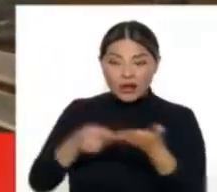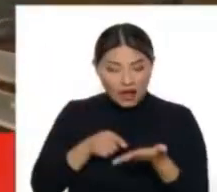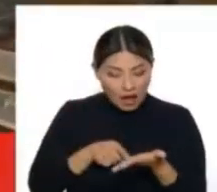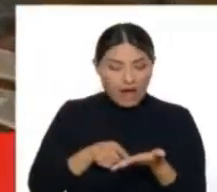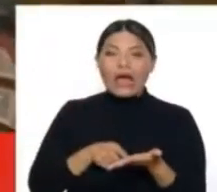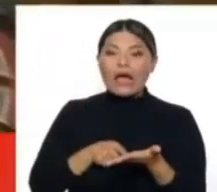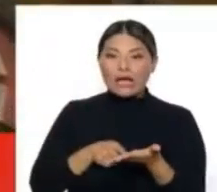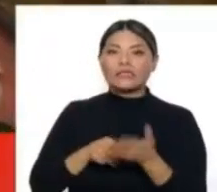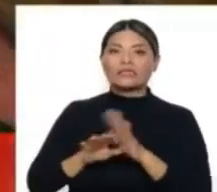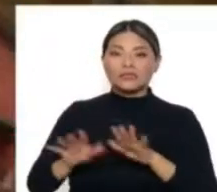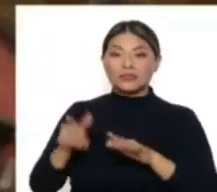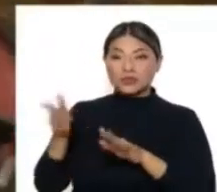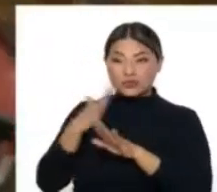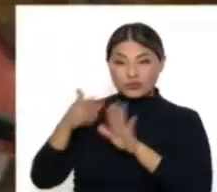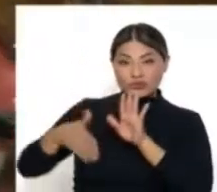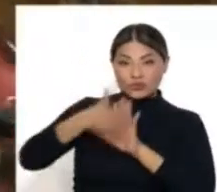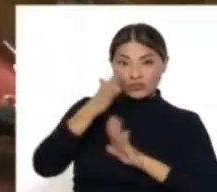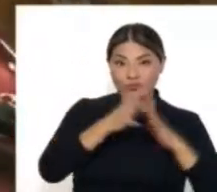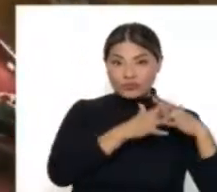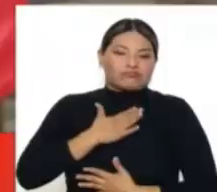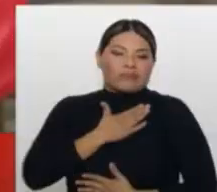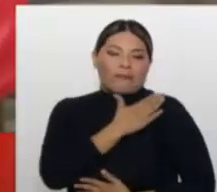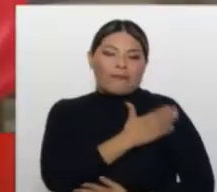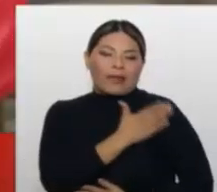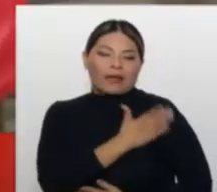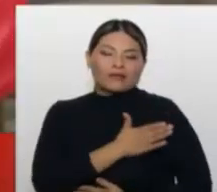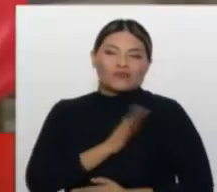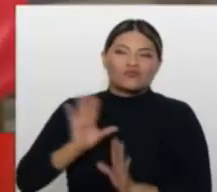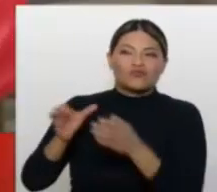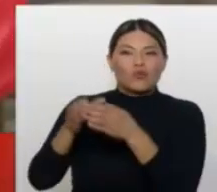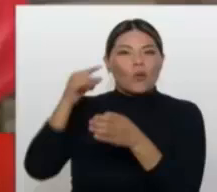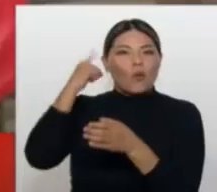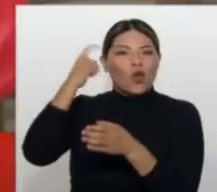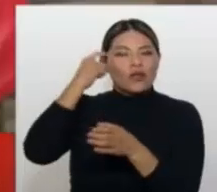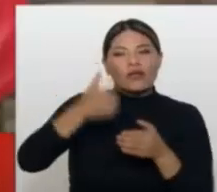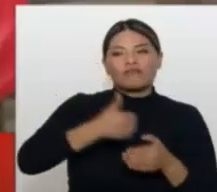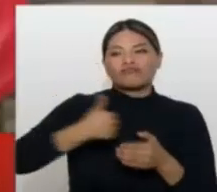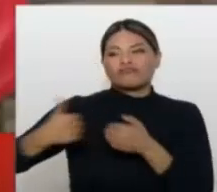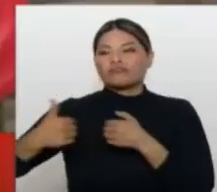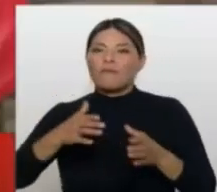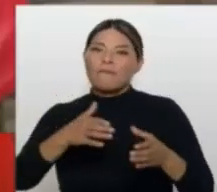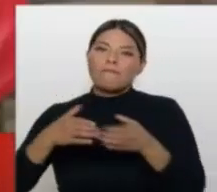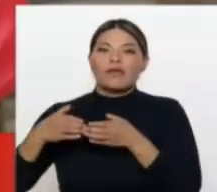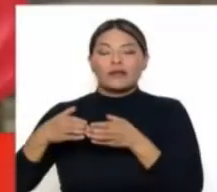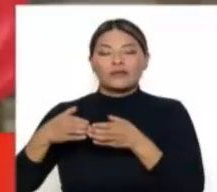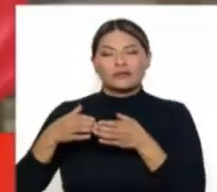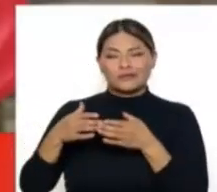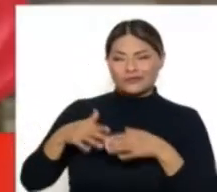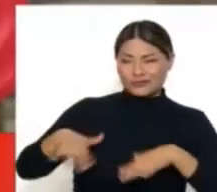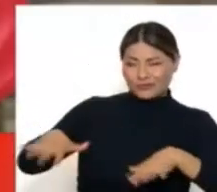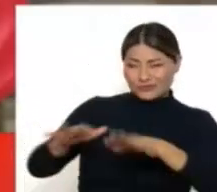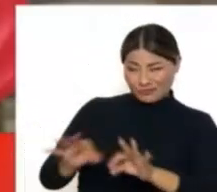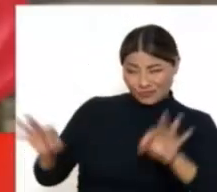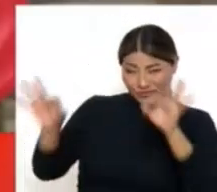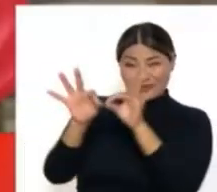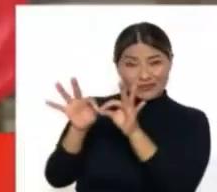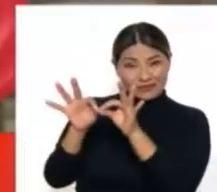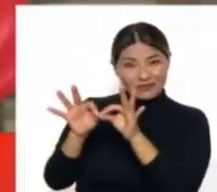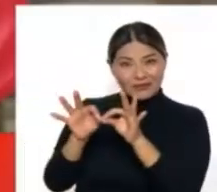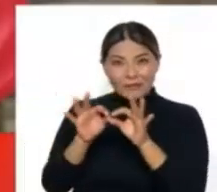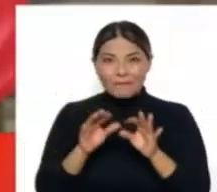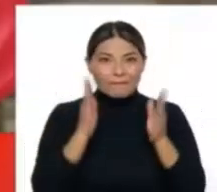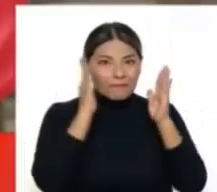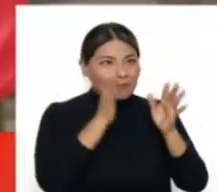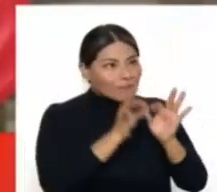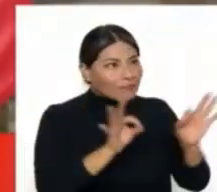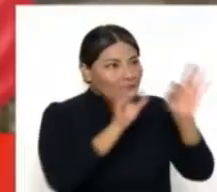el viaje de la mandataria a los Estados Unidos. Bueno amigos, ¿tú qué opinas? Déjanos tus comentarios, no olvides de suscribirte a nuestro canal,